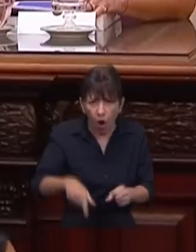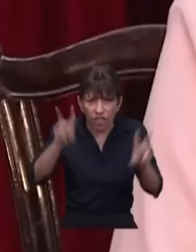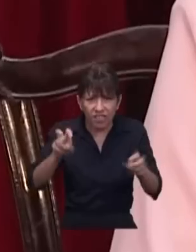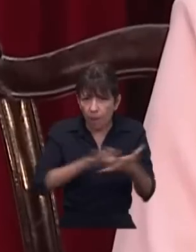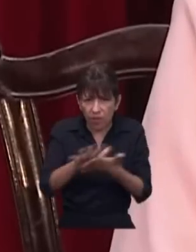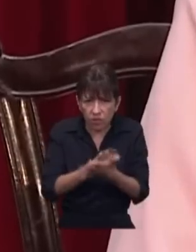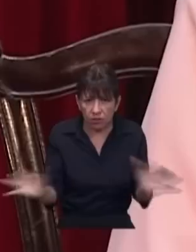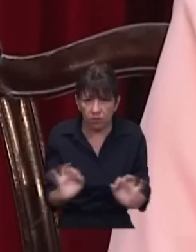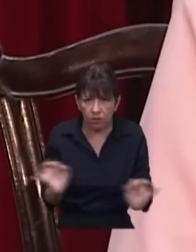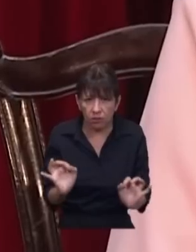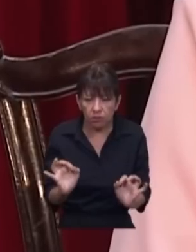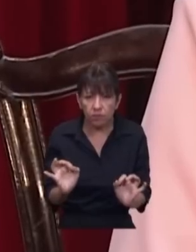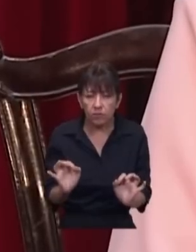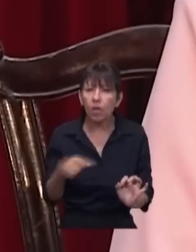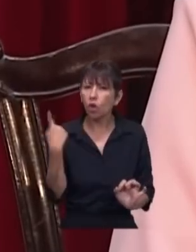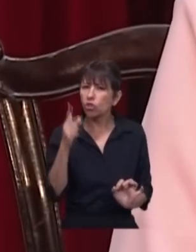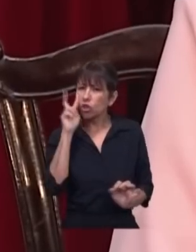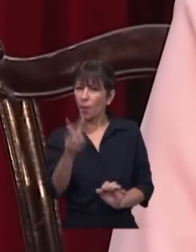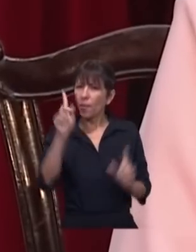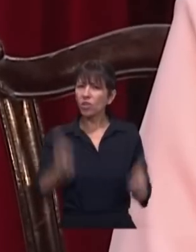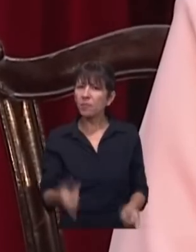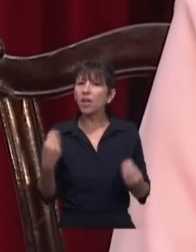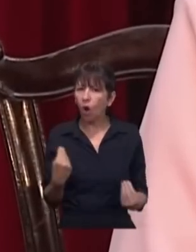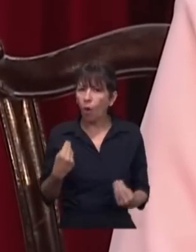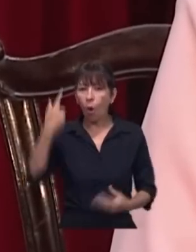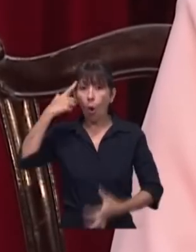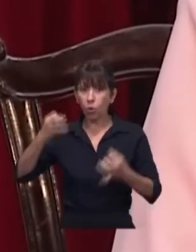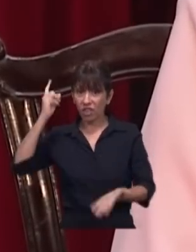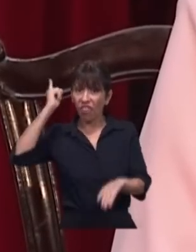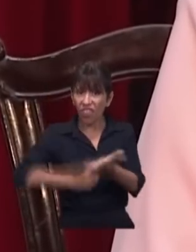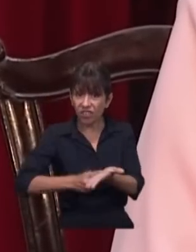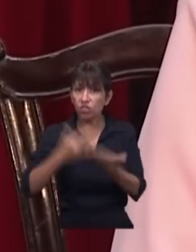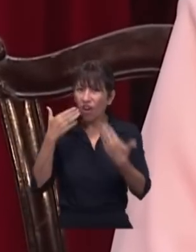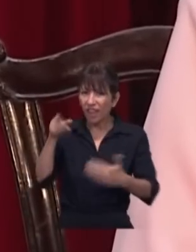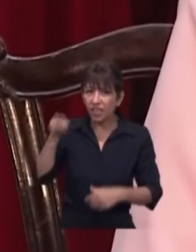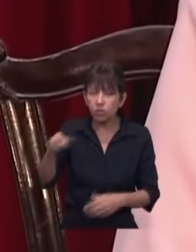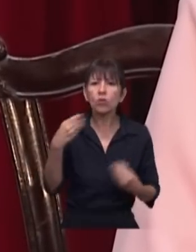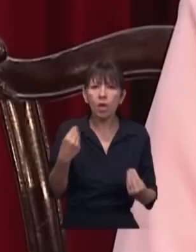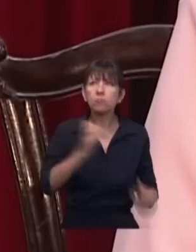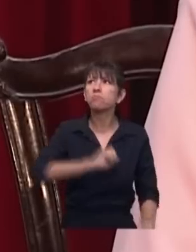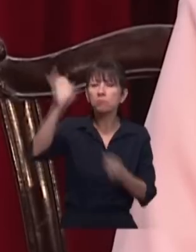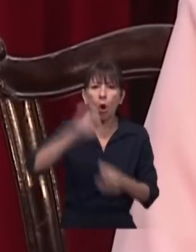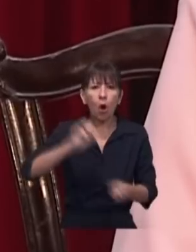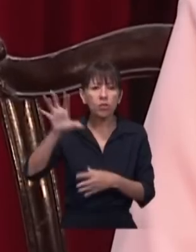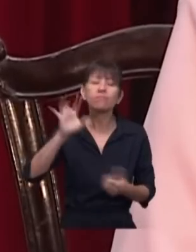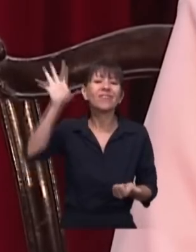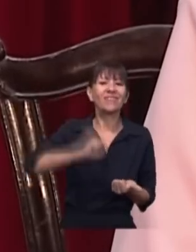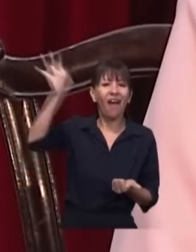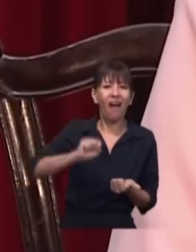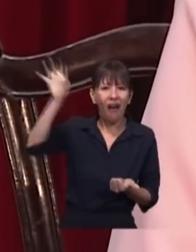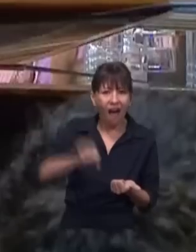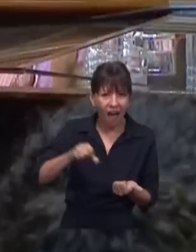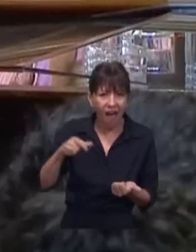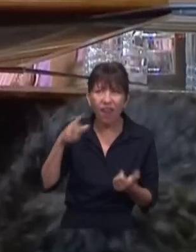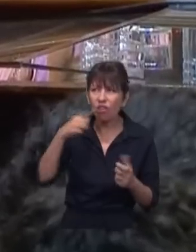fondo. Vimos también cómo a través de medidas cautelares se habilitaron importaciones que no significaban ninguna prioridad para